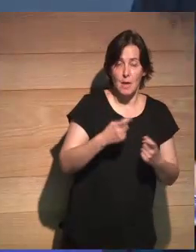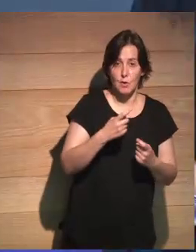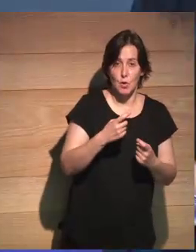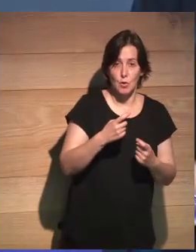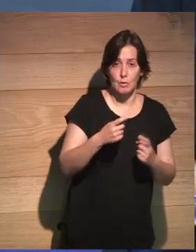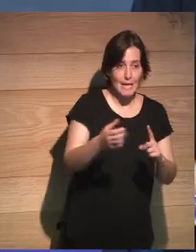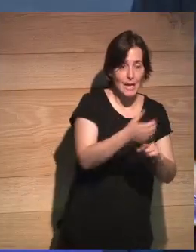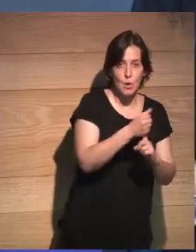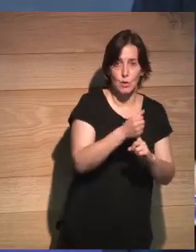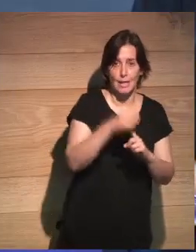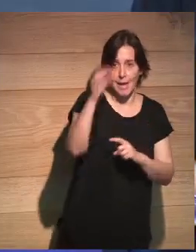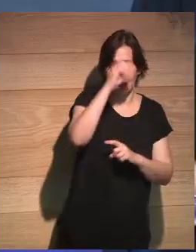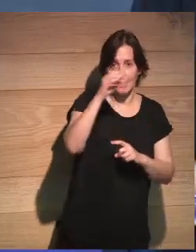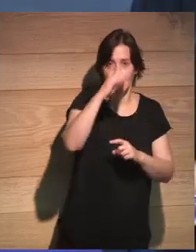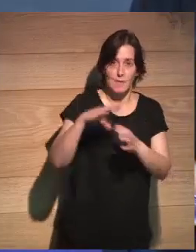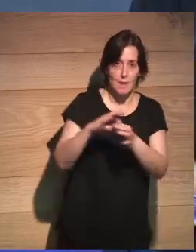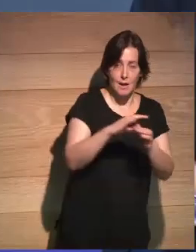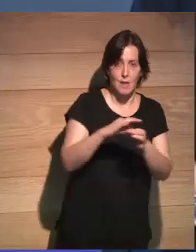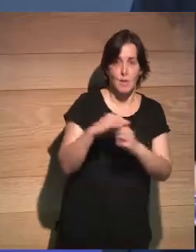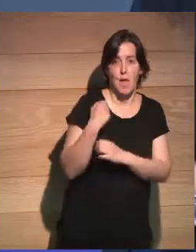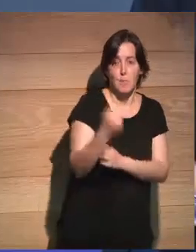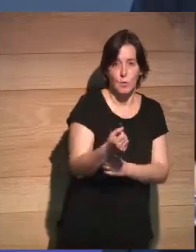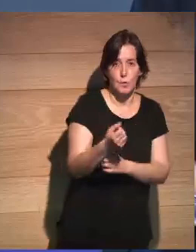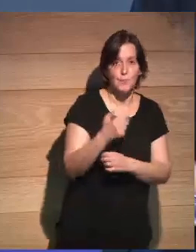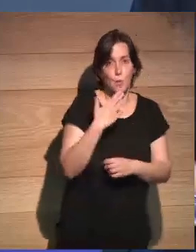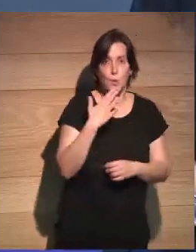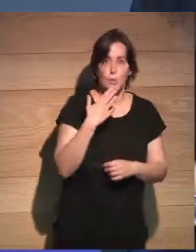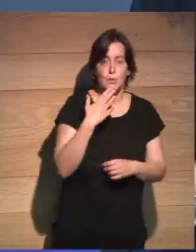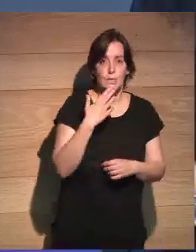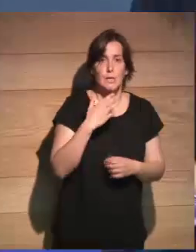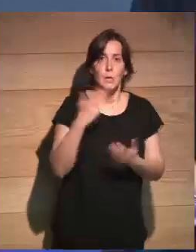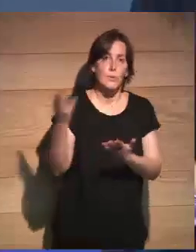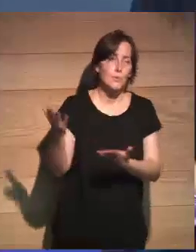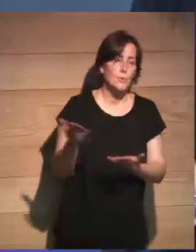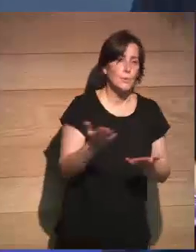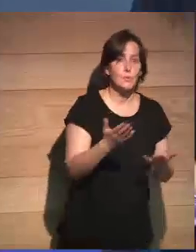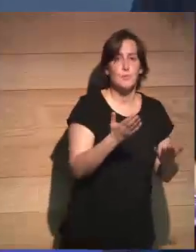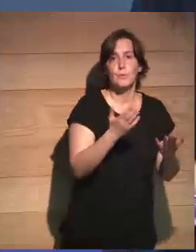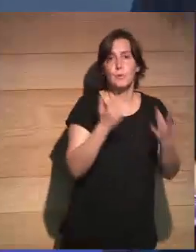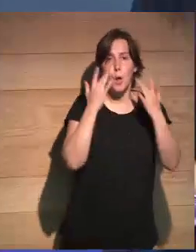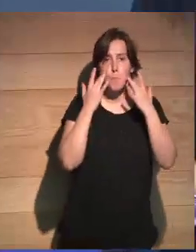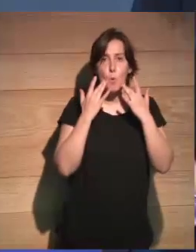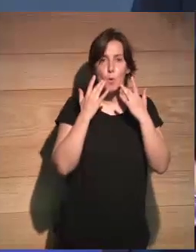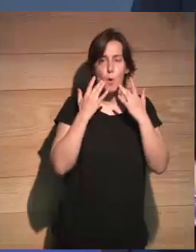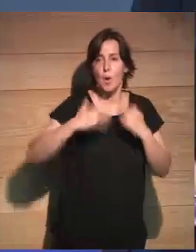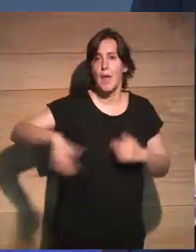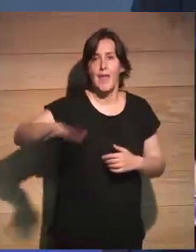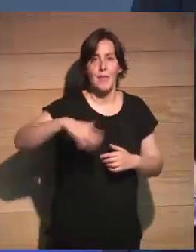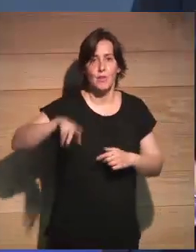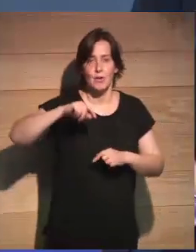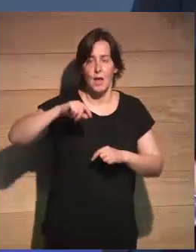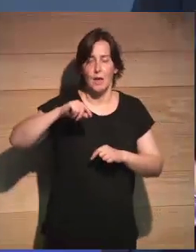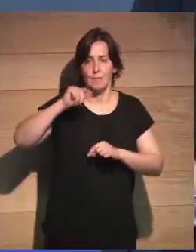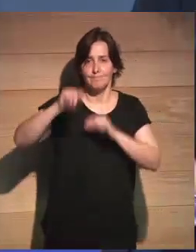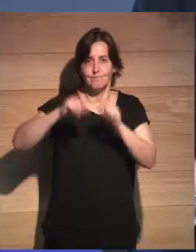sostenidas por evidencia científica es como recibir una ráfaga de aire puro en pleno Chernóbil. Por